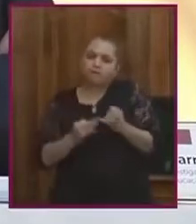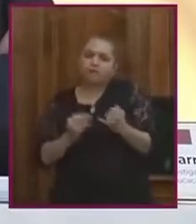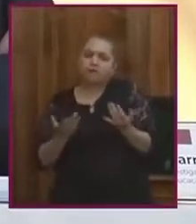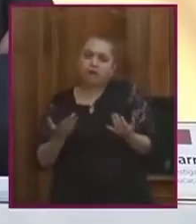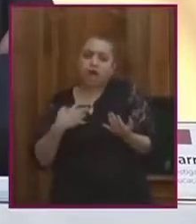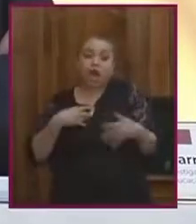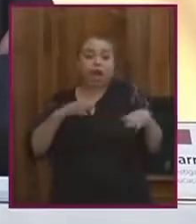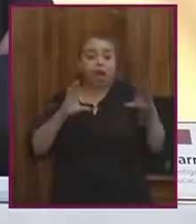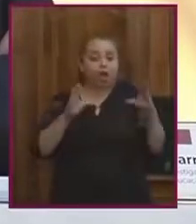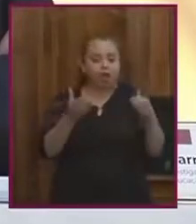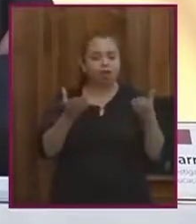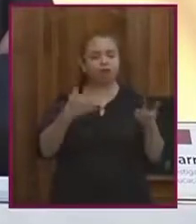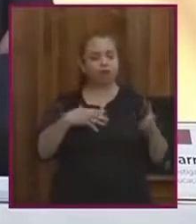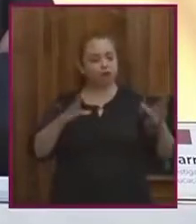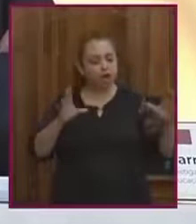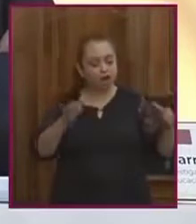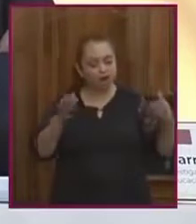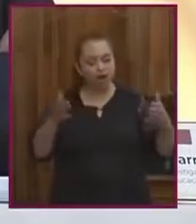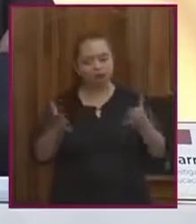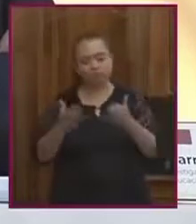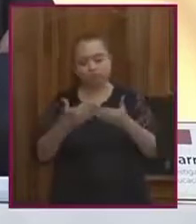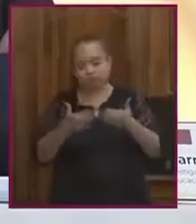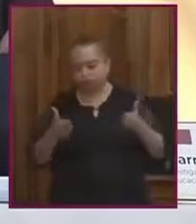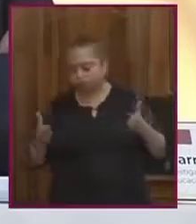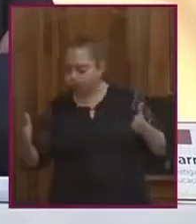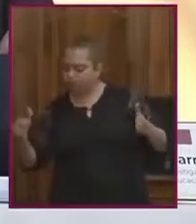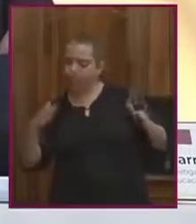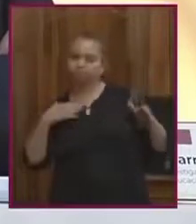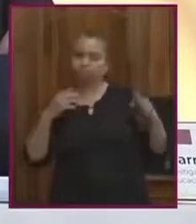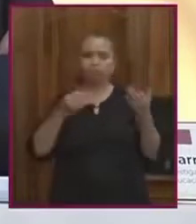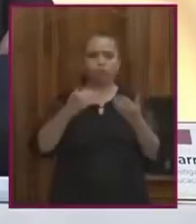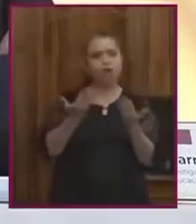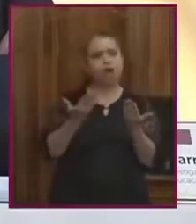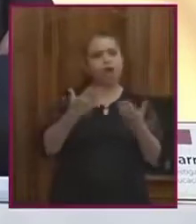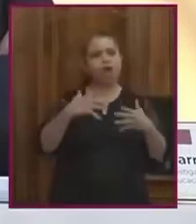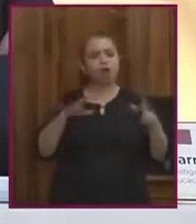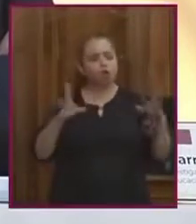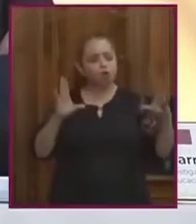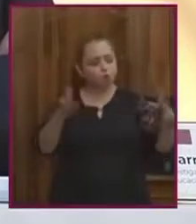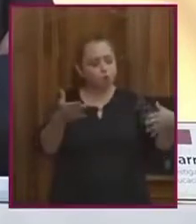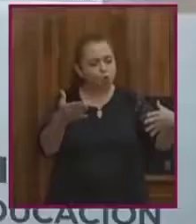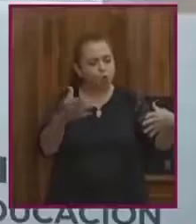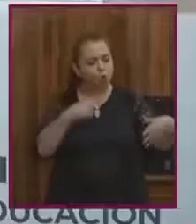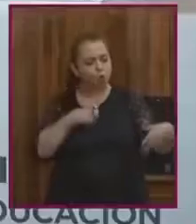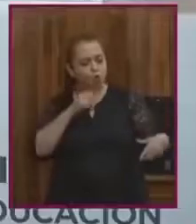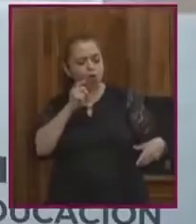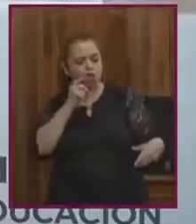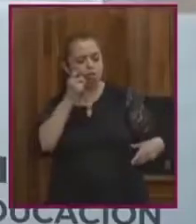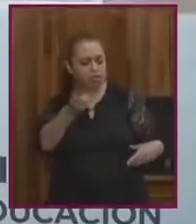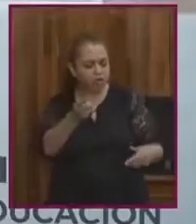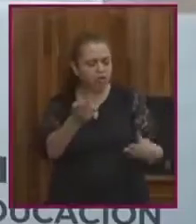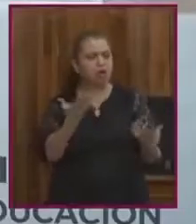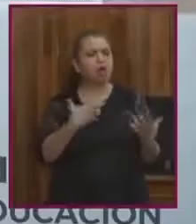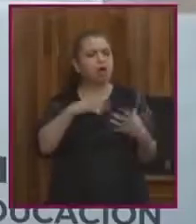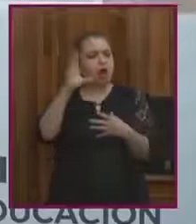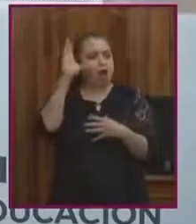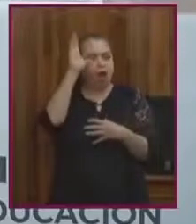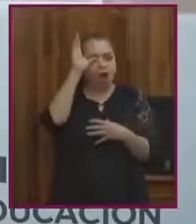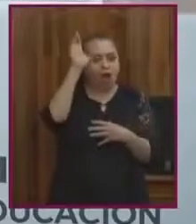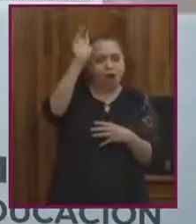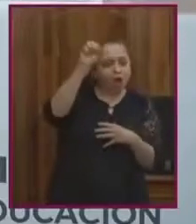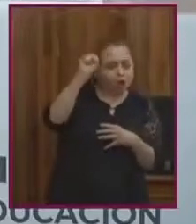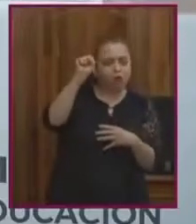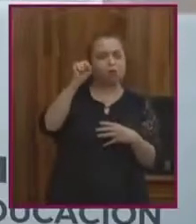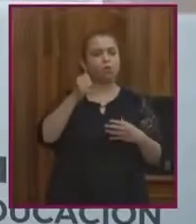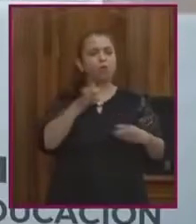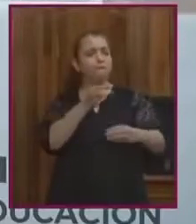esta construcción colectiva, para lo cual hemos puesto a su consideración la fundamentación conceptual, metodológica,